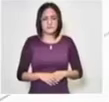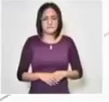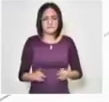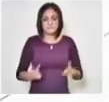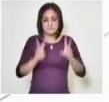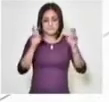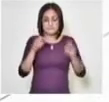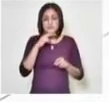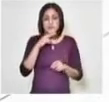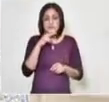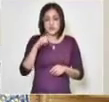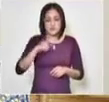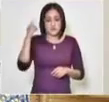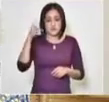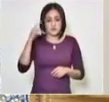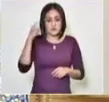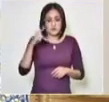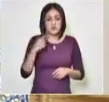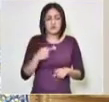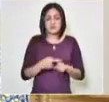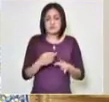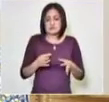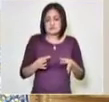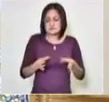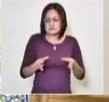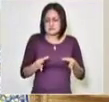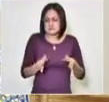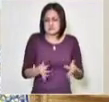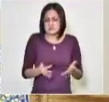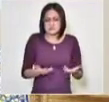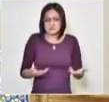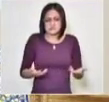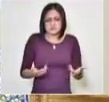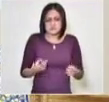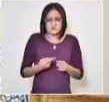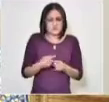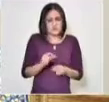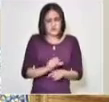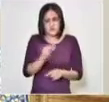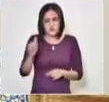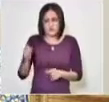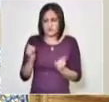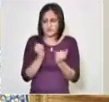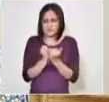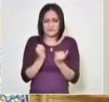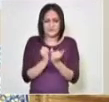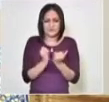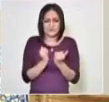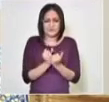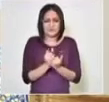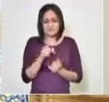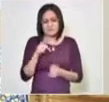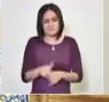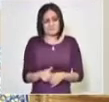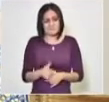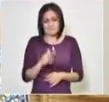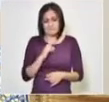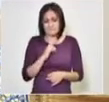El tema del aguacate poblano es de la calidad que tiene cualquier otro aguacate, por ejemplo, el de